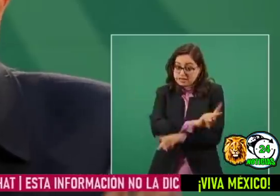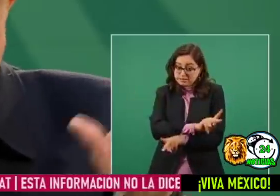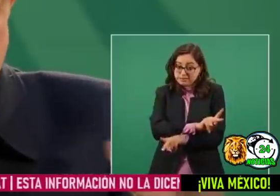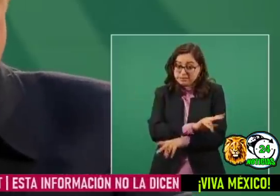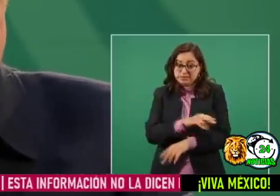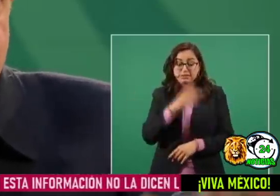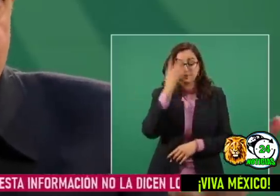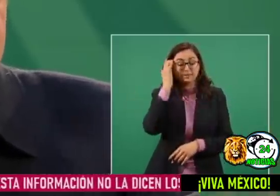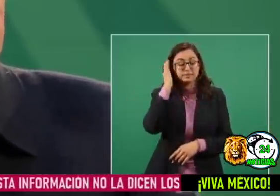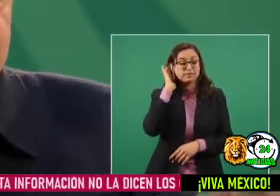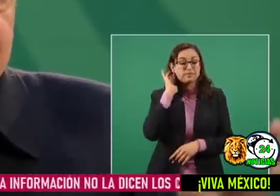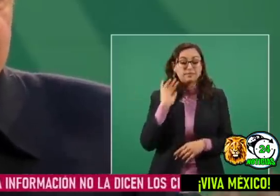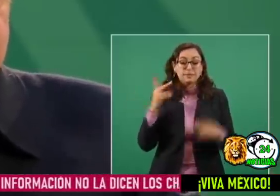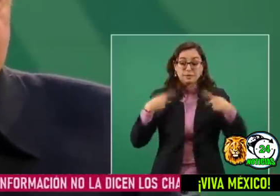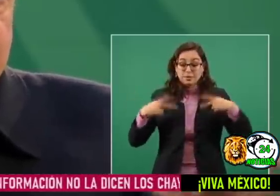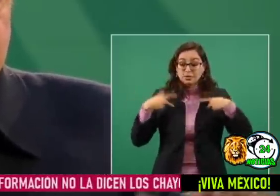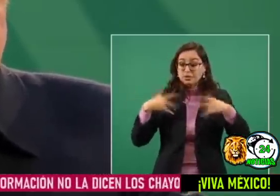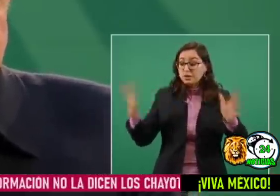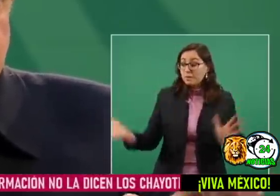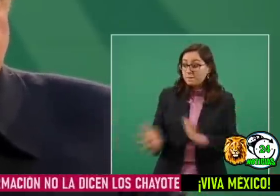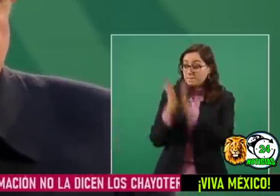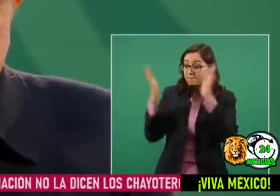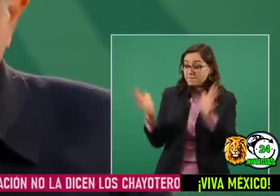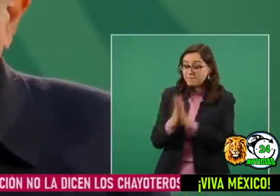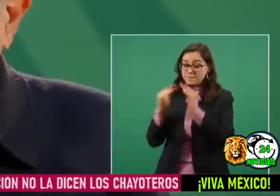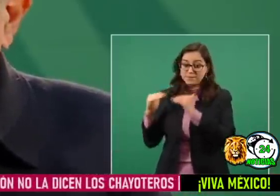O sea, la democracia,